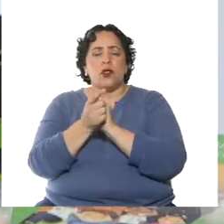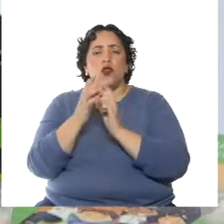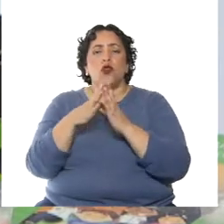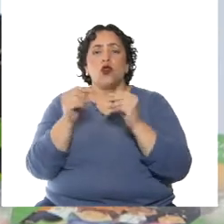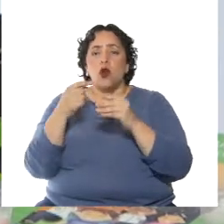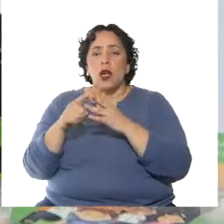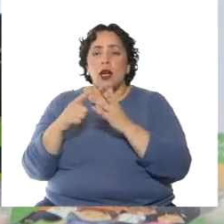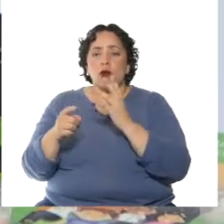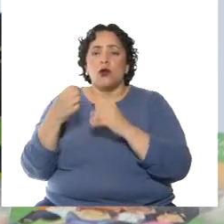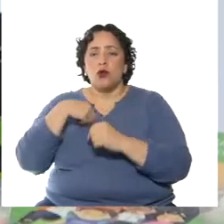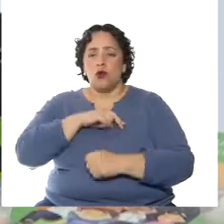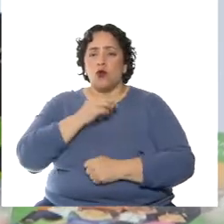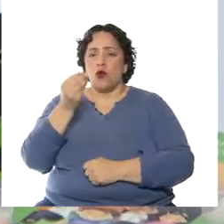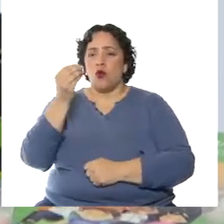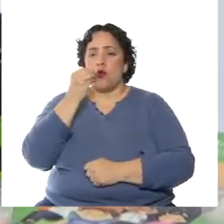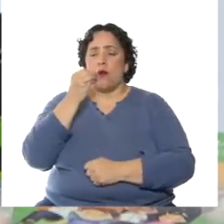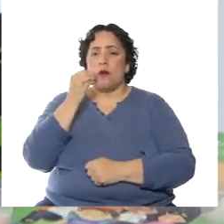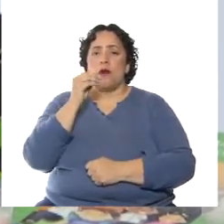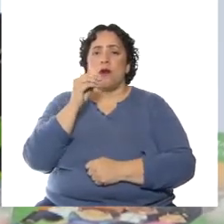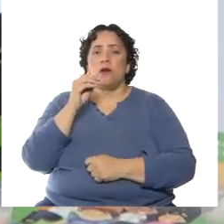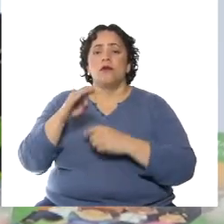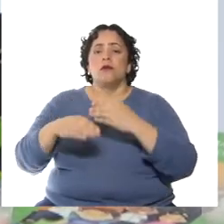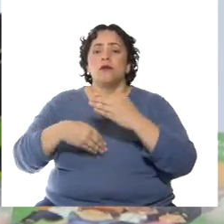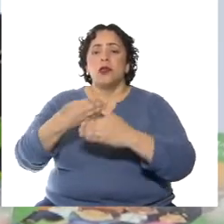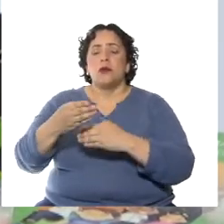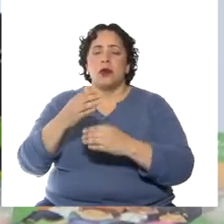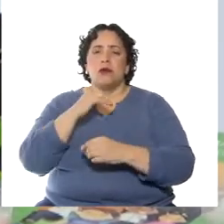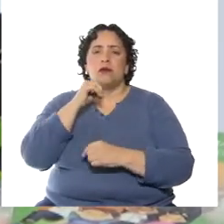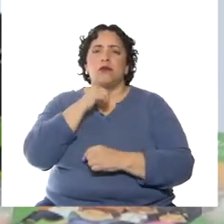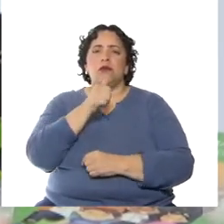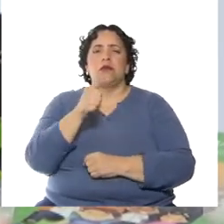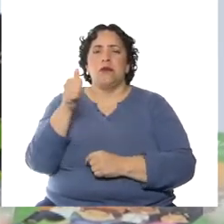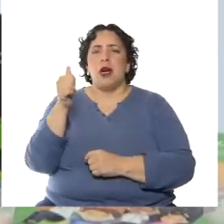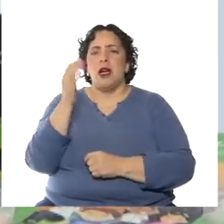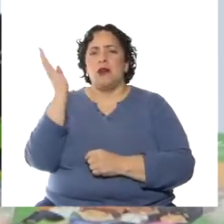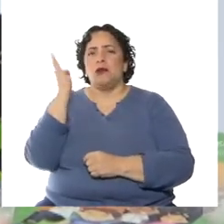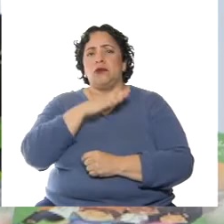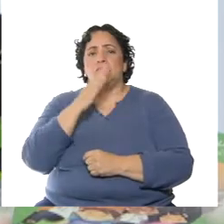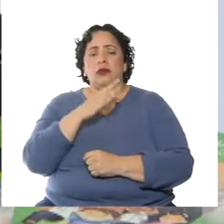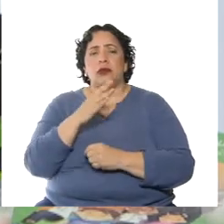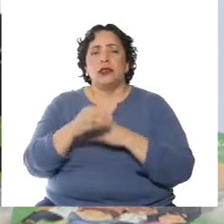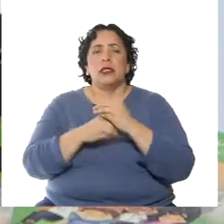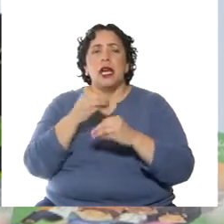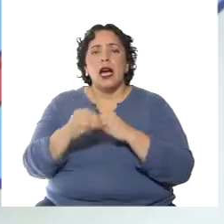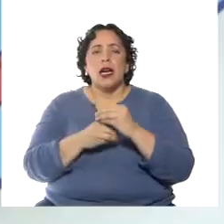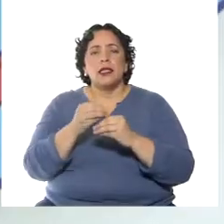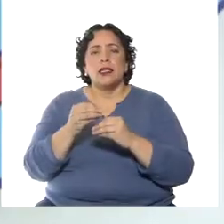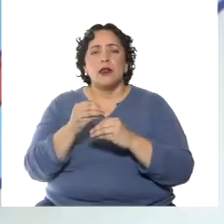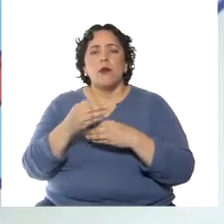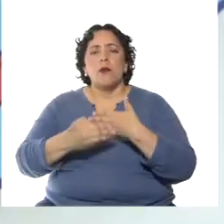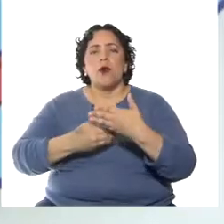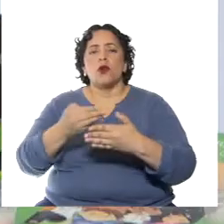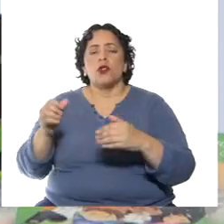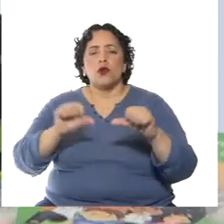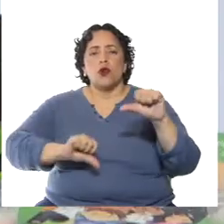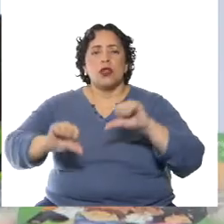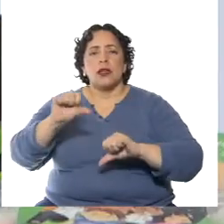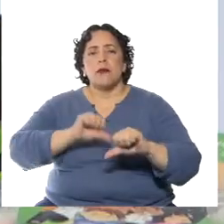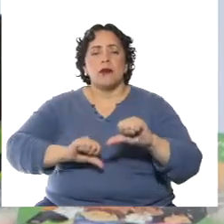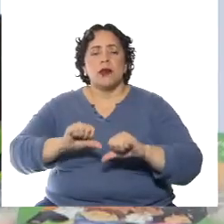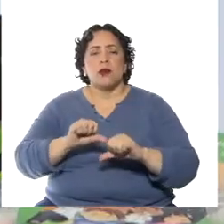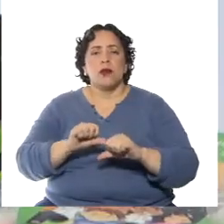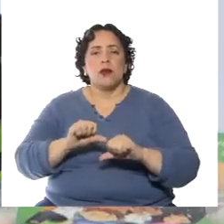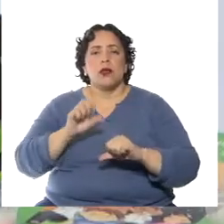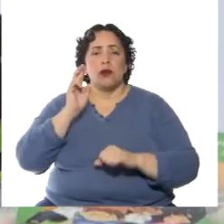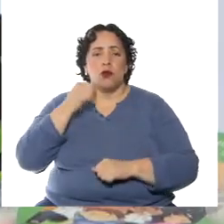consumimos tienden a descomponerse. Ahí hay un proceso químico que hace que se descompongan esos alimentos y de por